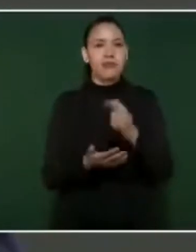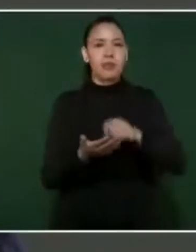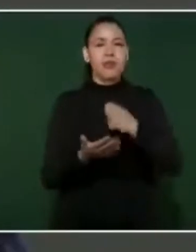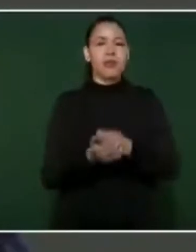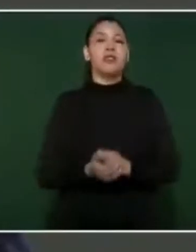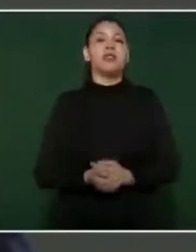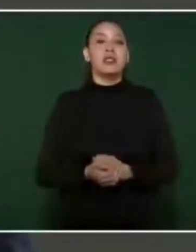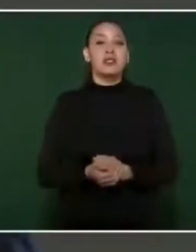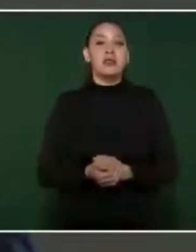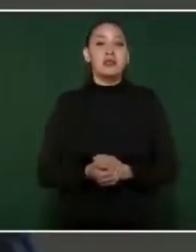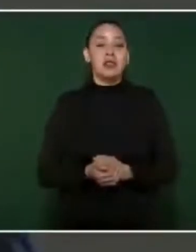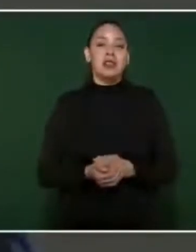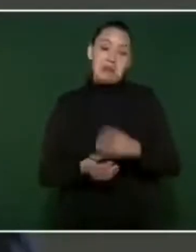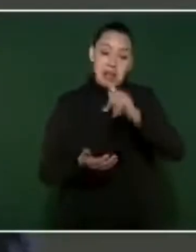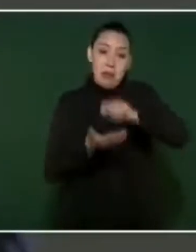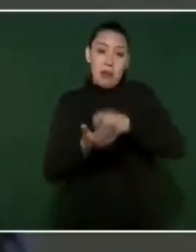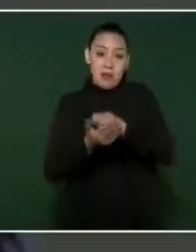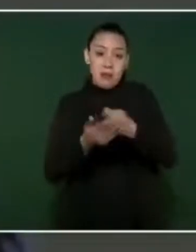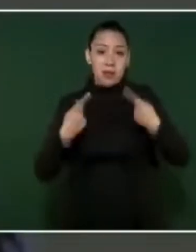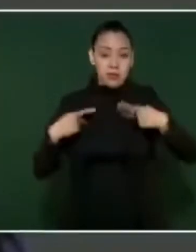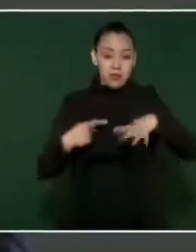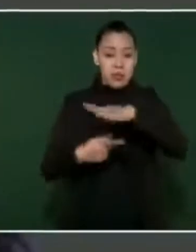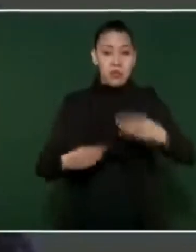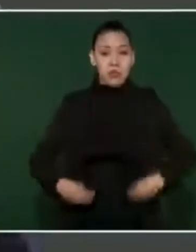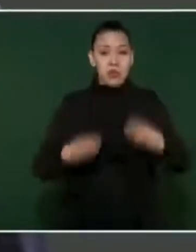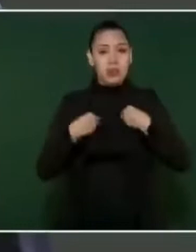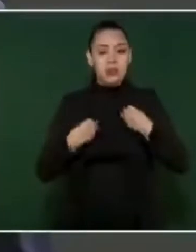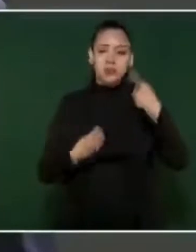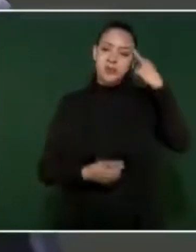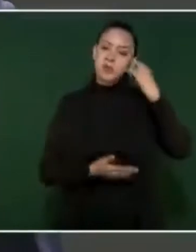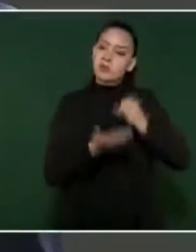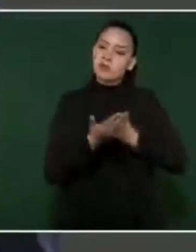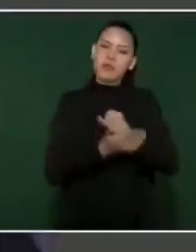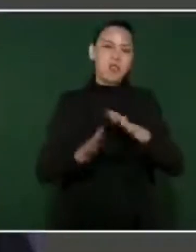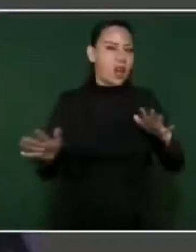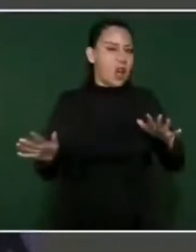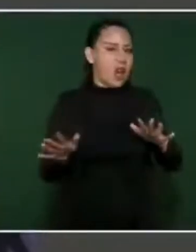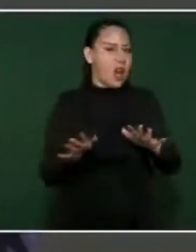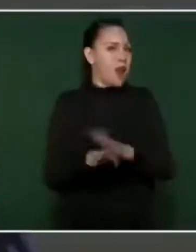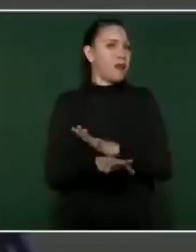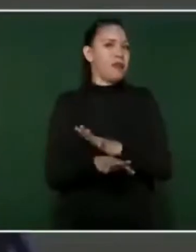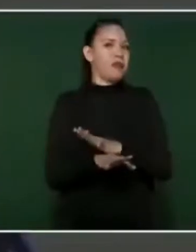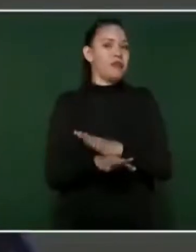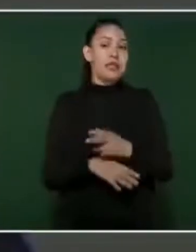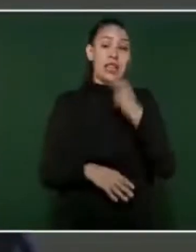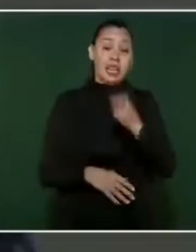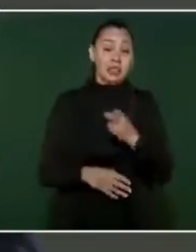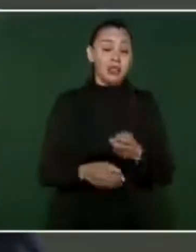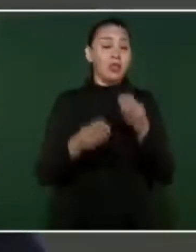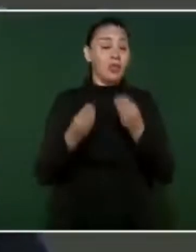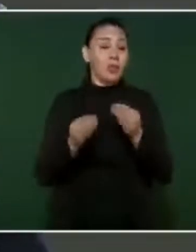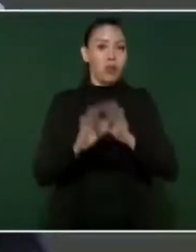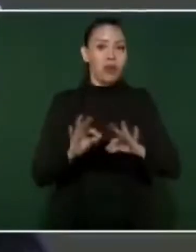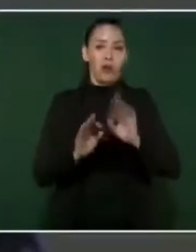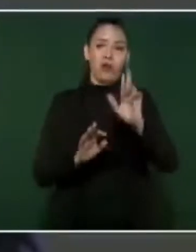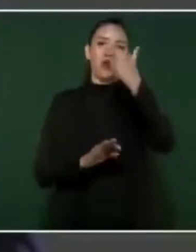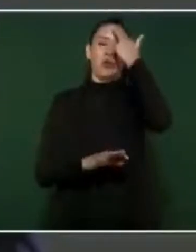Decidió cambiar. Y eso fue muy importante, es histórico.